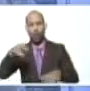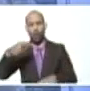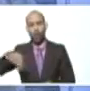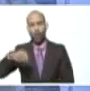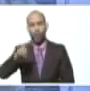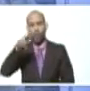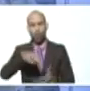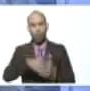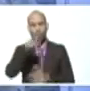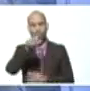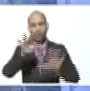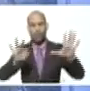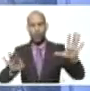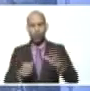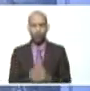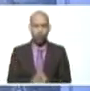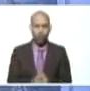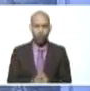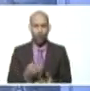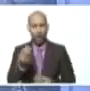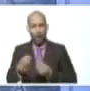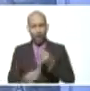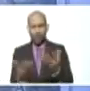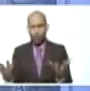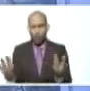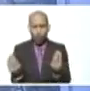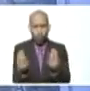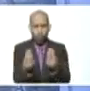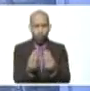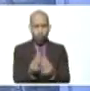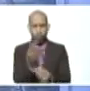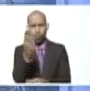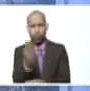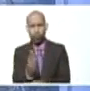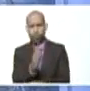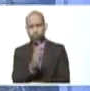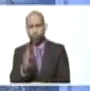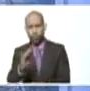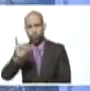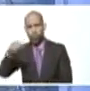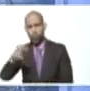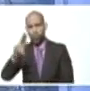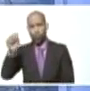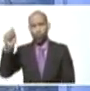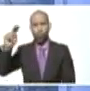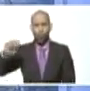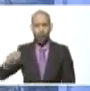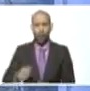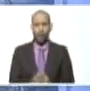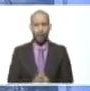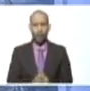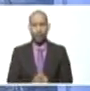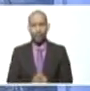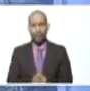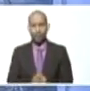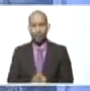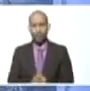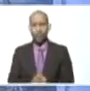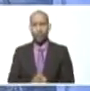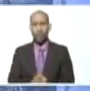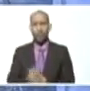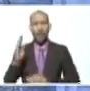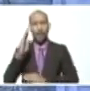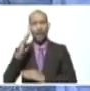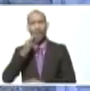2018, colocándolo junto al Beato Juan de la Paz. Desde el Vaticano,